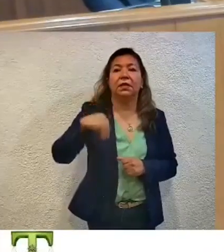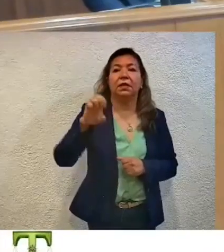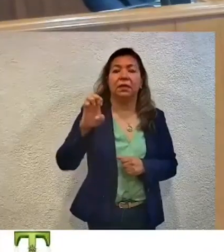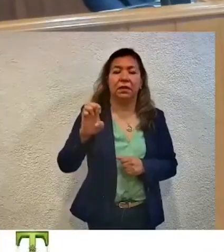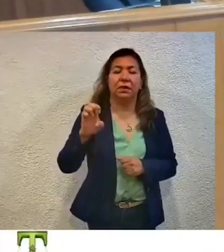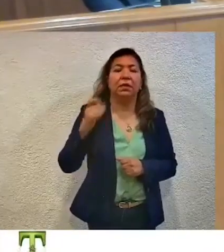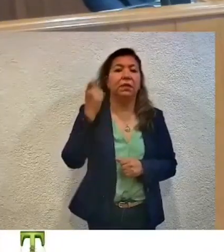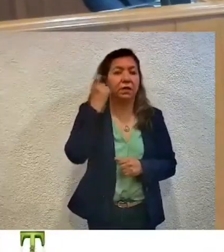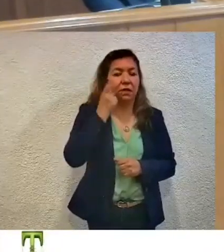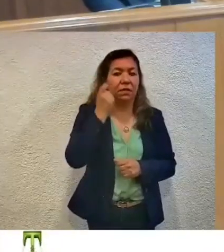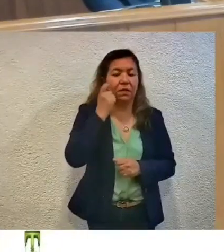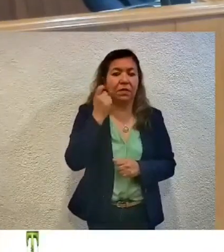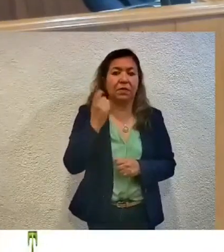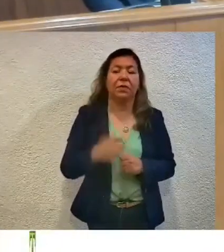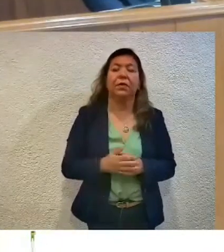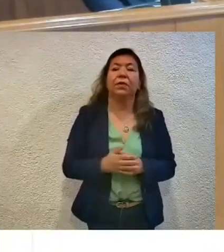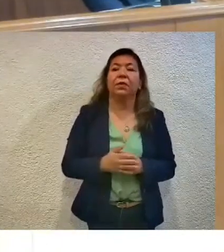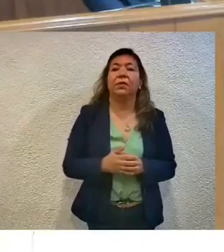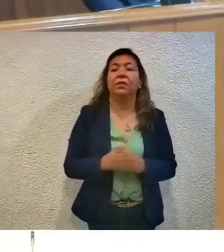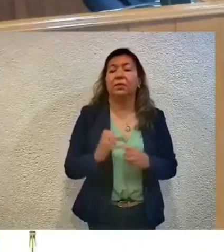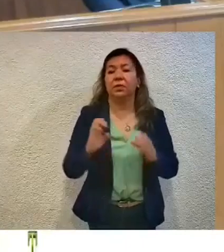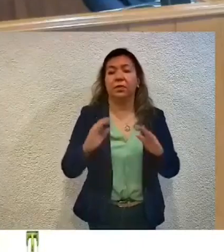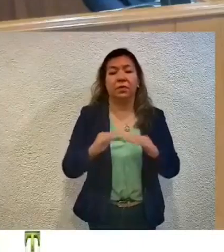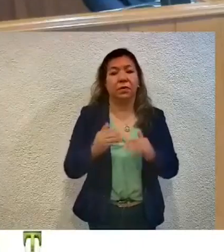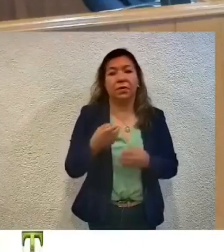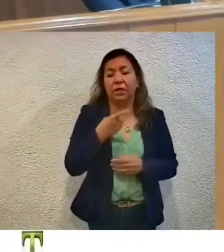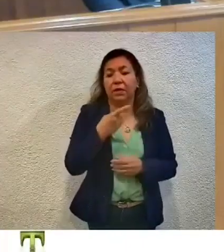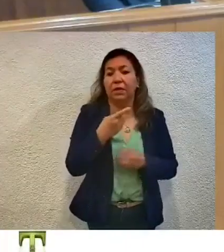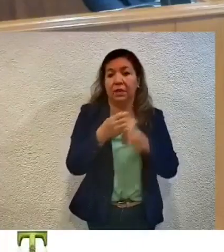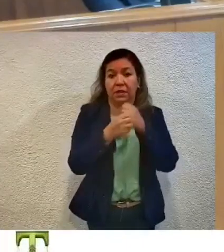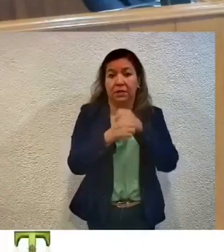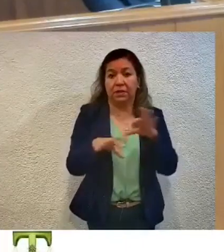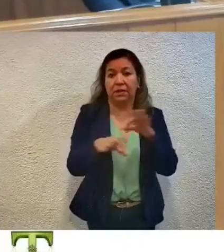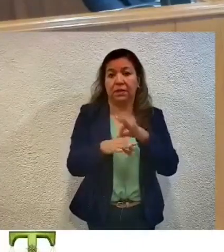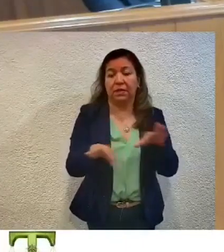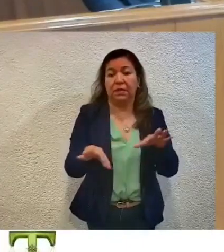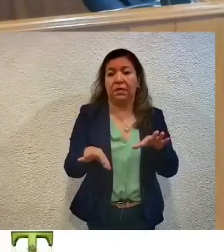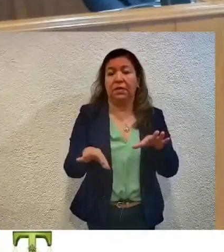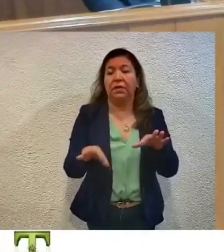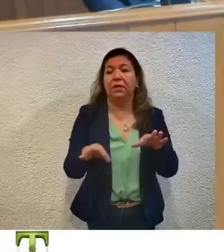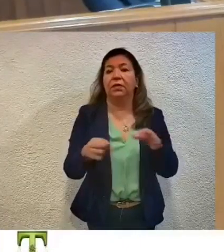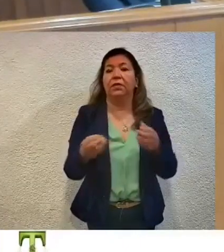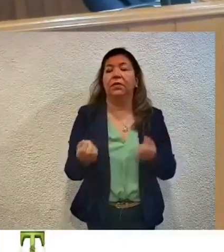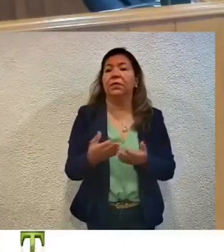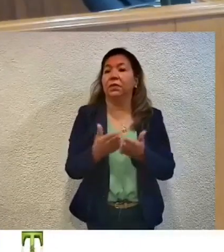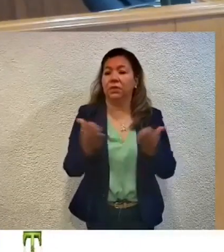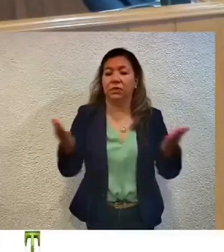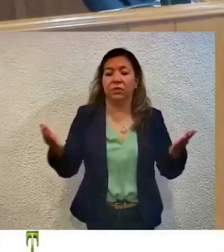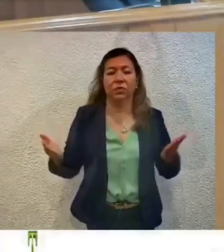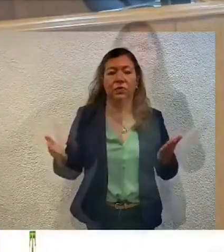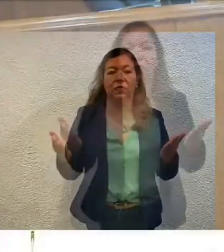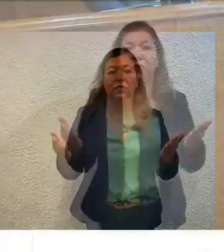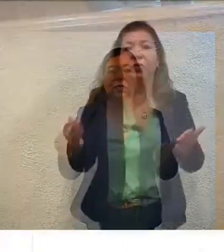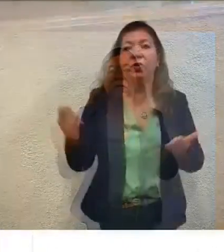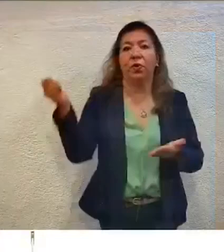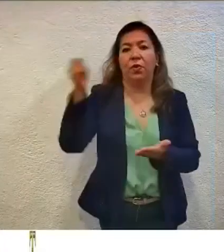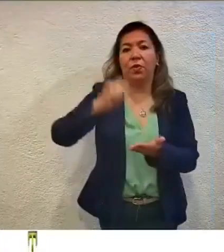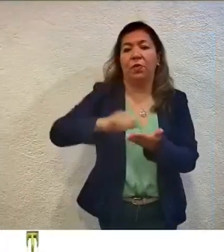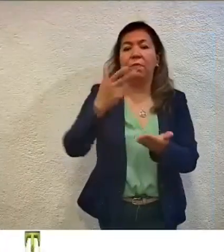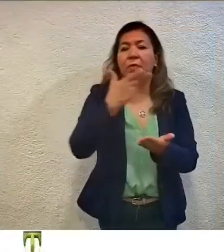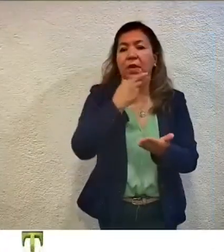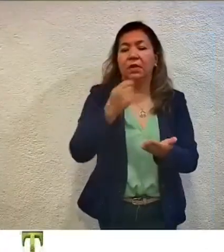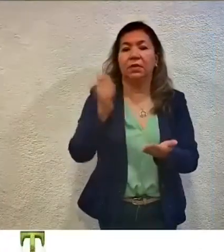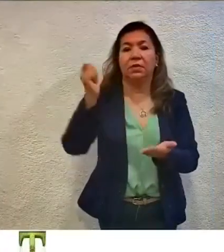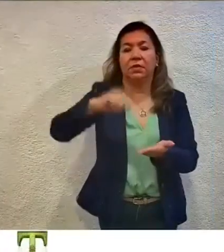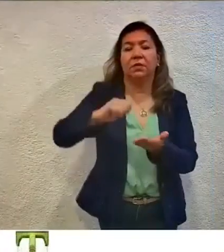y de Participación Ciudadana del Estado de Guerrero, en términos de las consideraciones expuestas en la presente resolución. Es la cuenta,